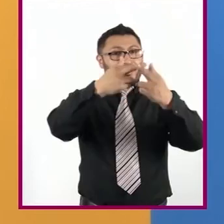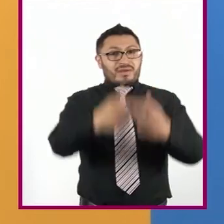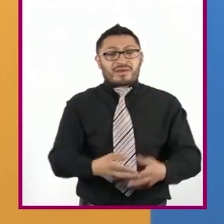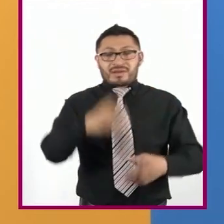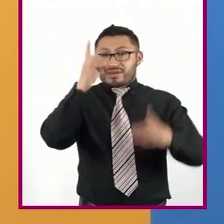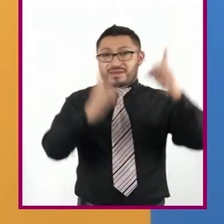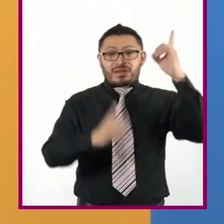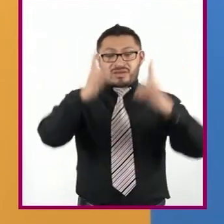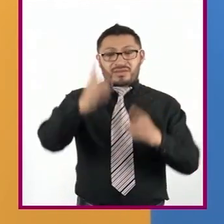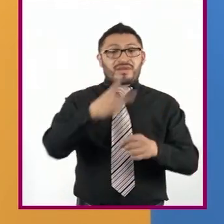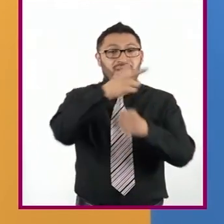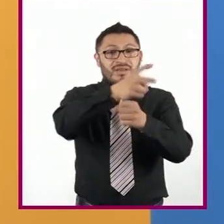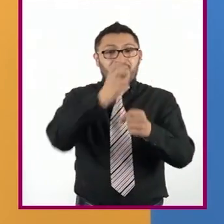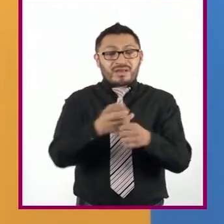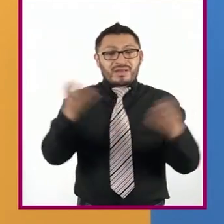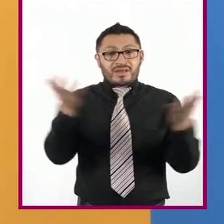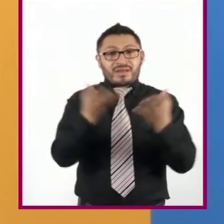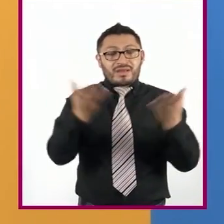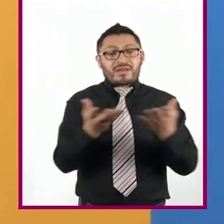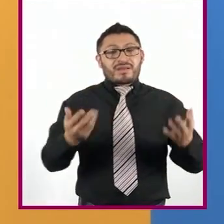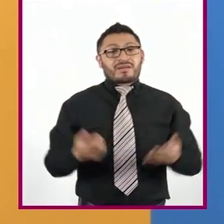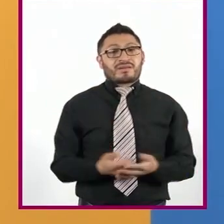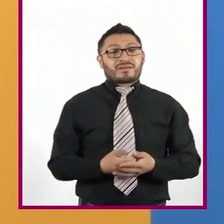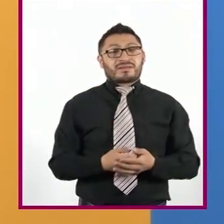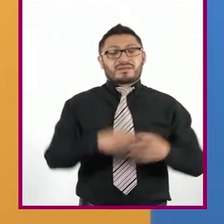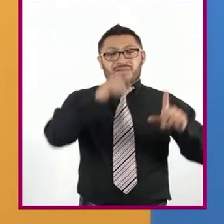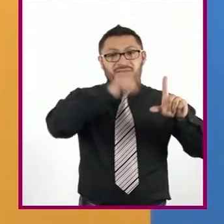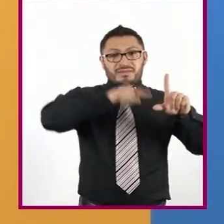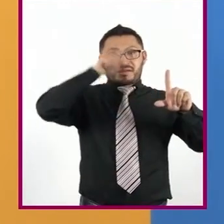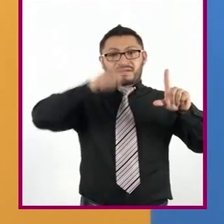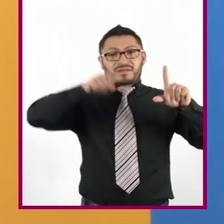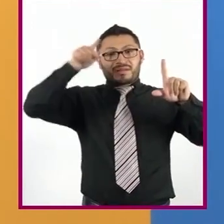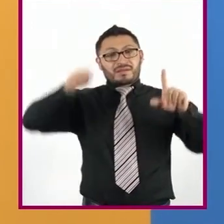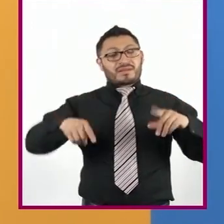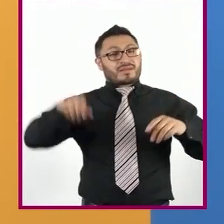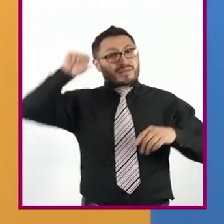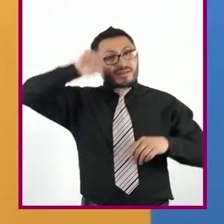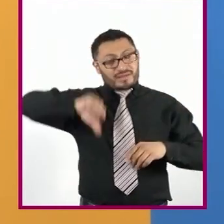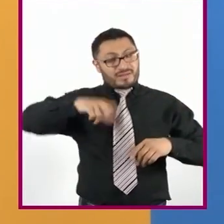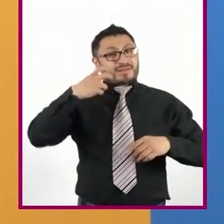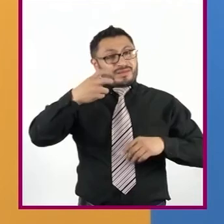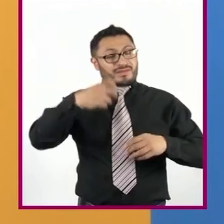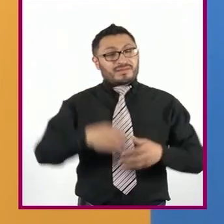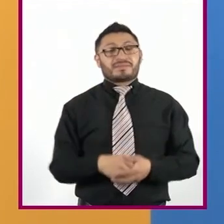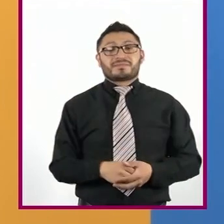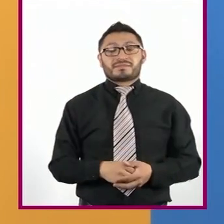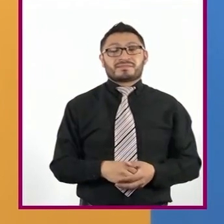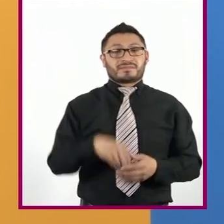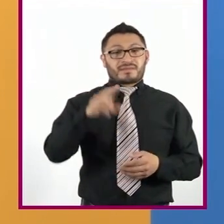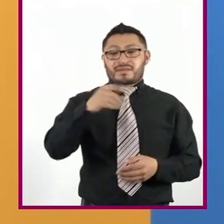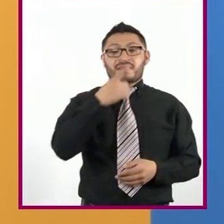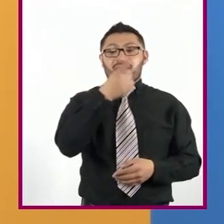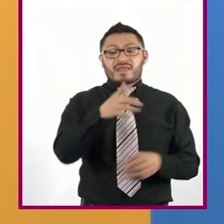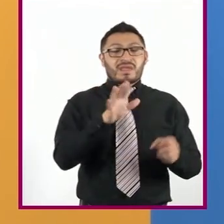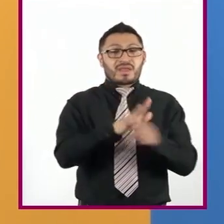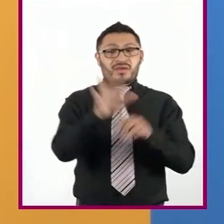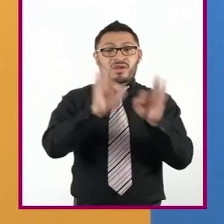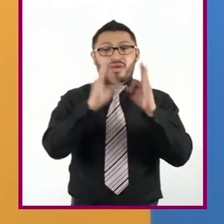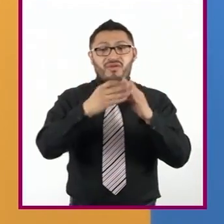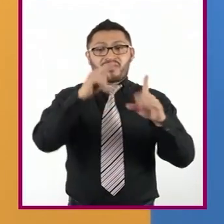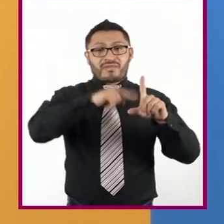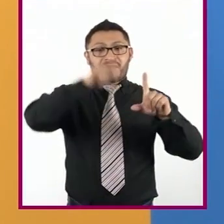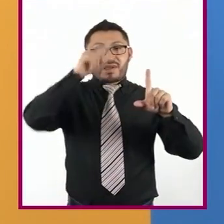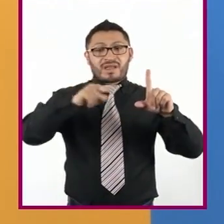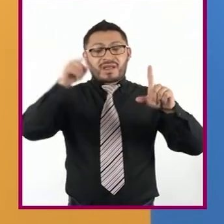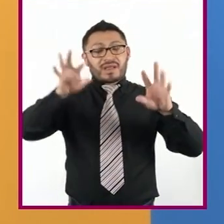duda, los invitamos a que realicen ustedes la gráfica correspondiente a esta situación. No les diremos qué tipo de gráfica es la